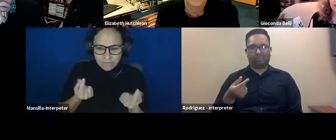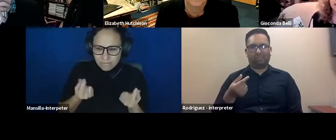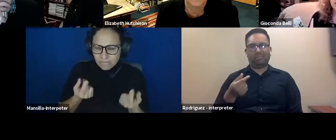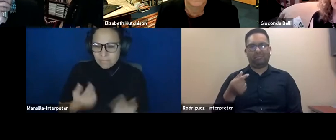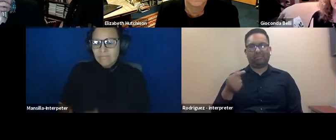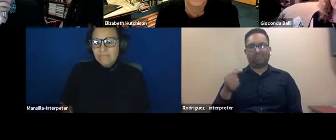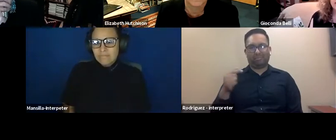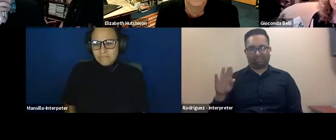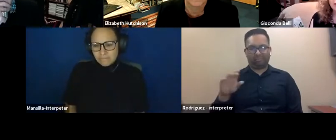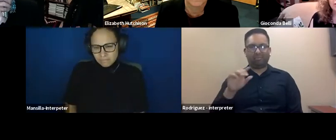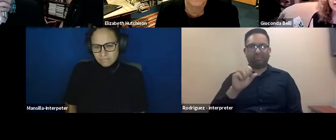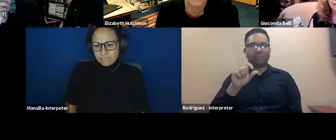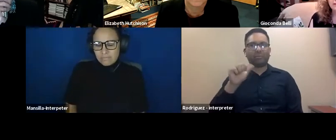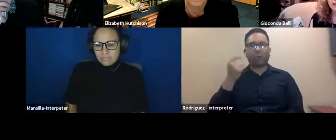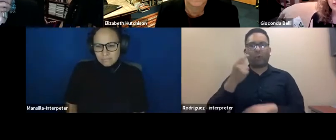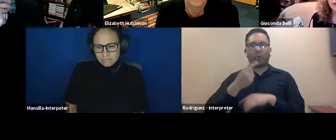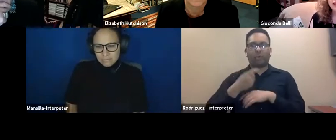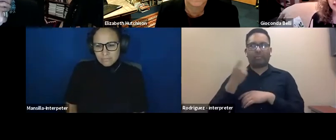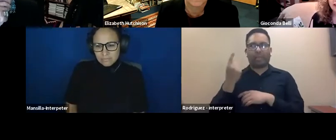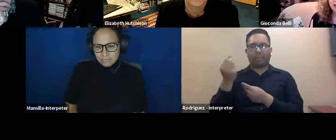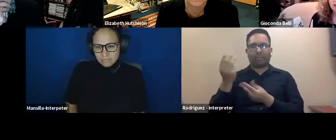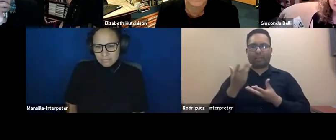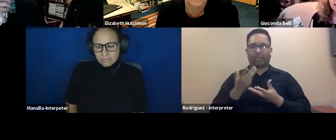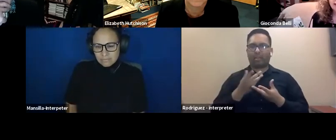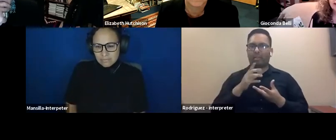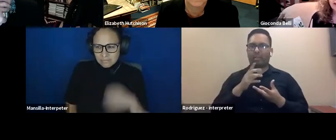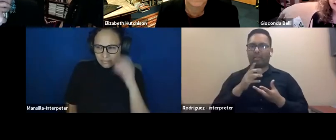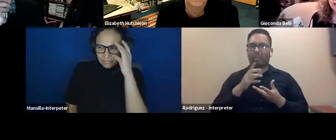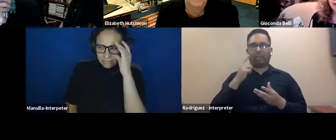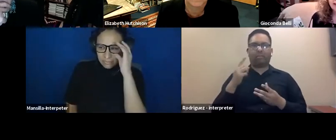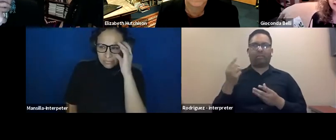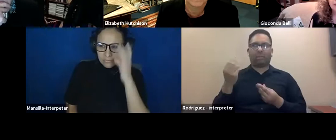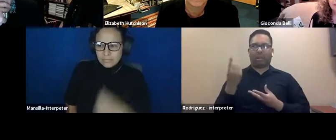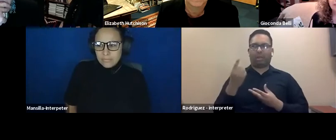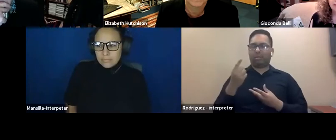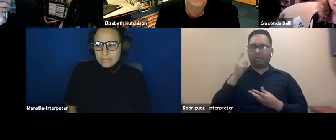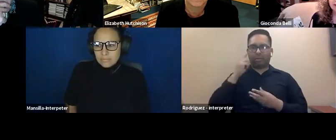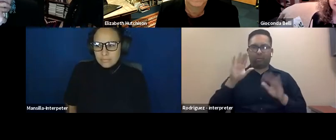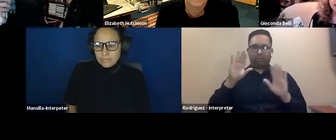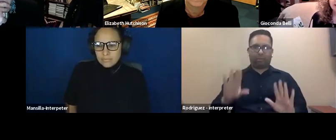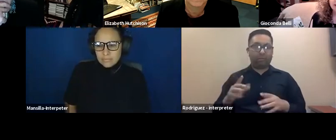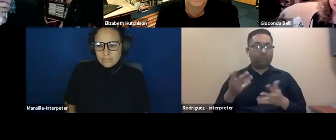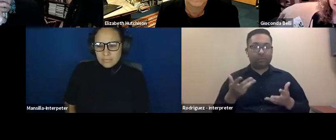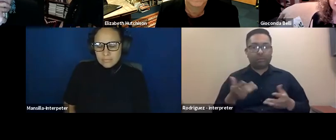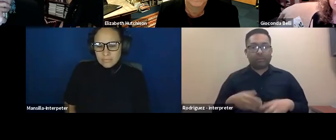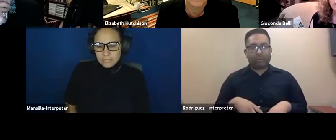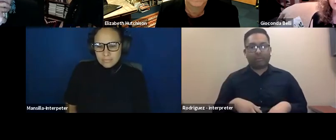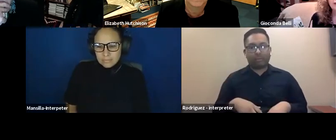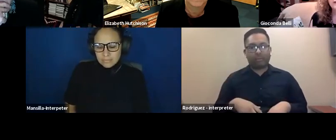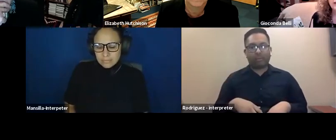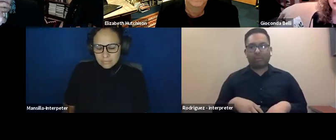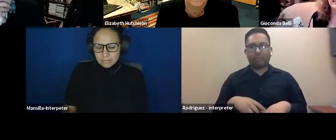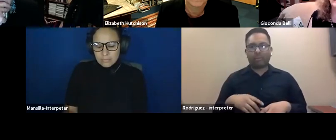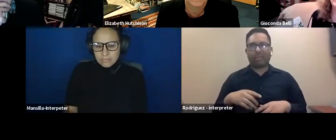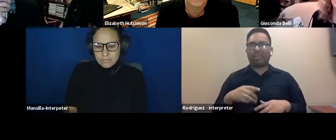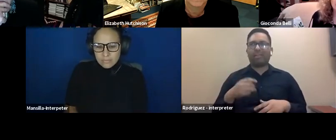pregunta. Me dijeron una cosa que me pareció genial, que era, eh, no se